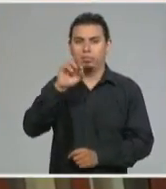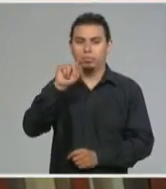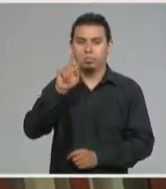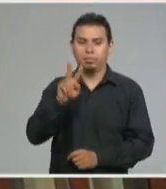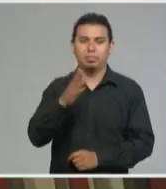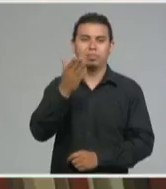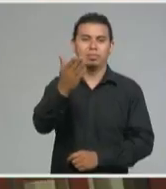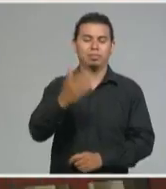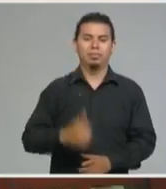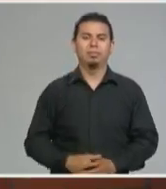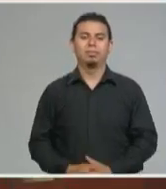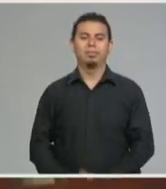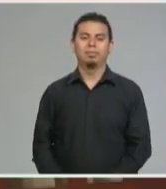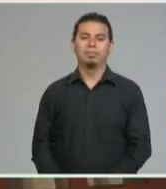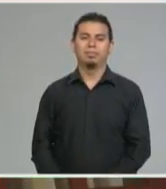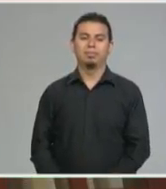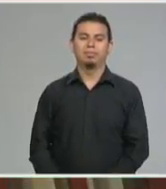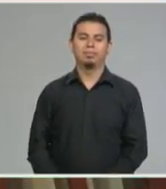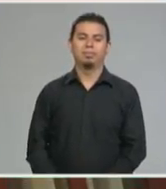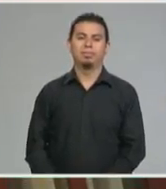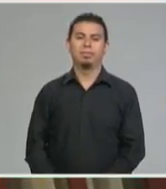Noticias.